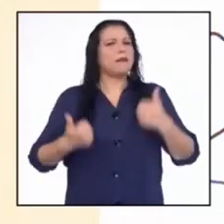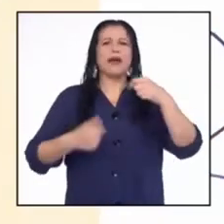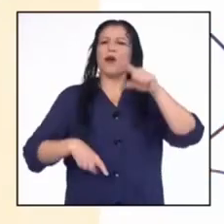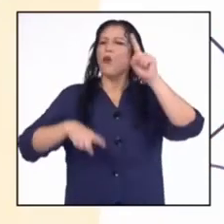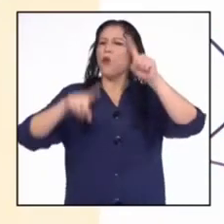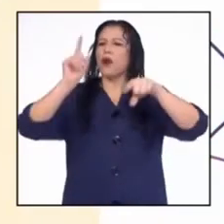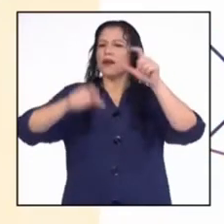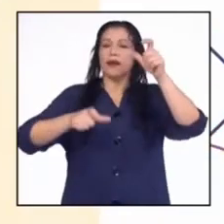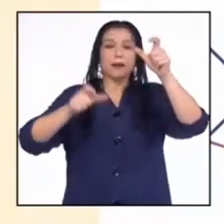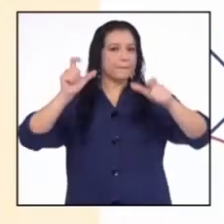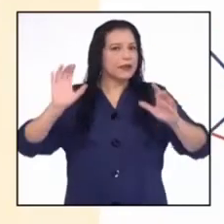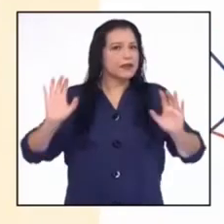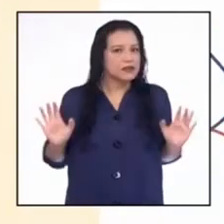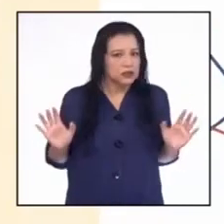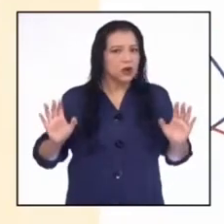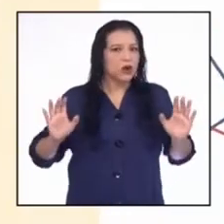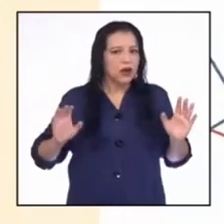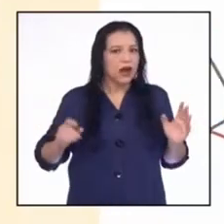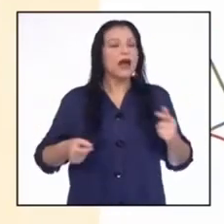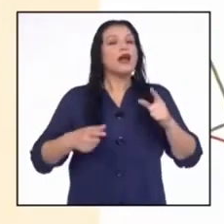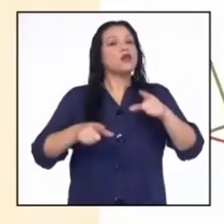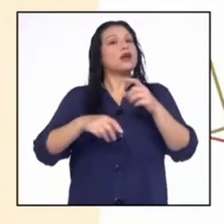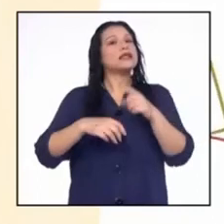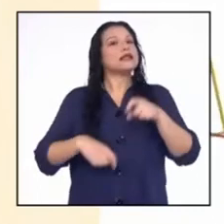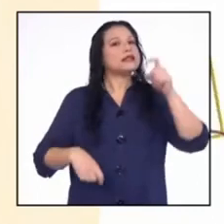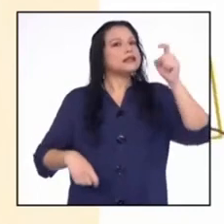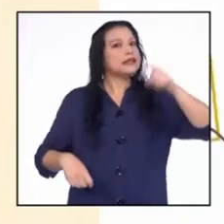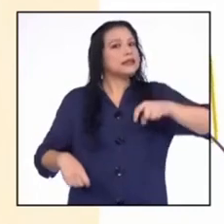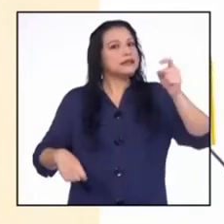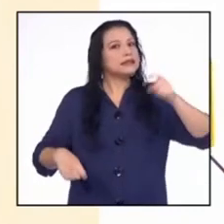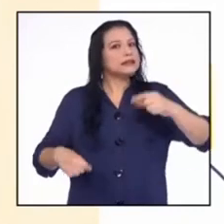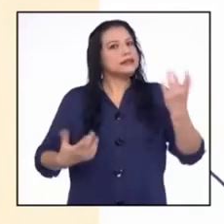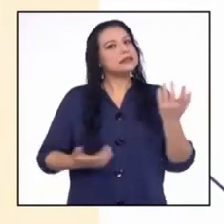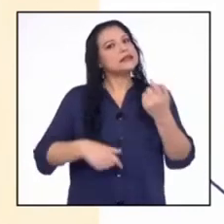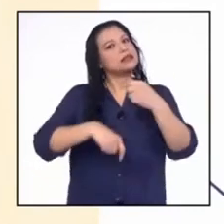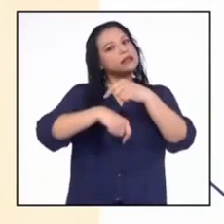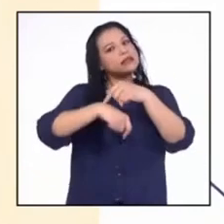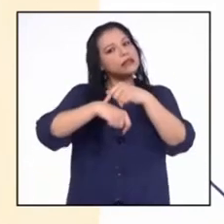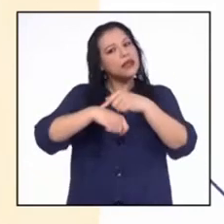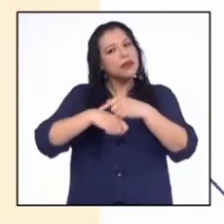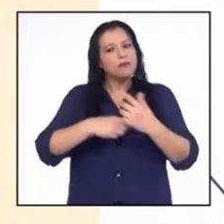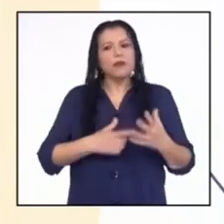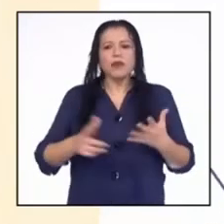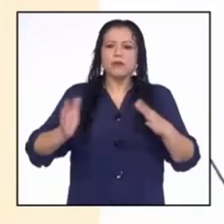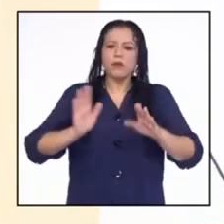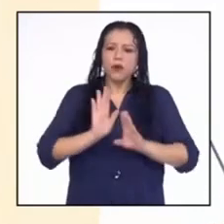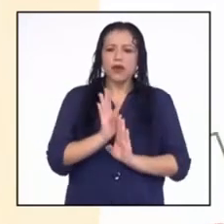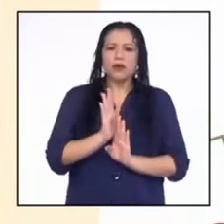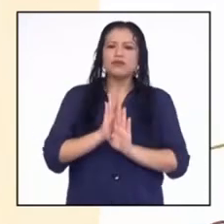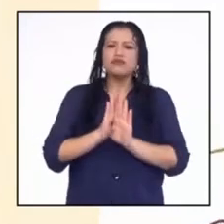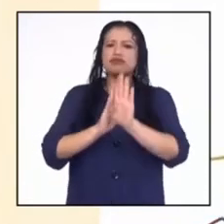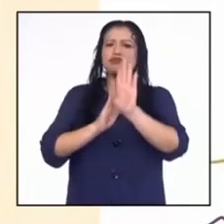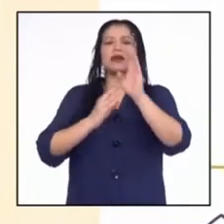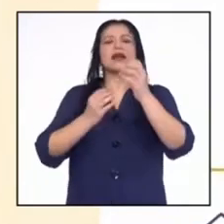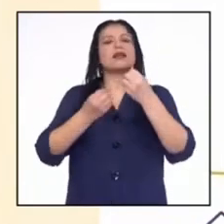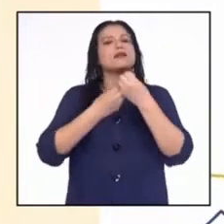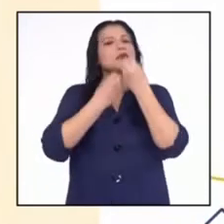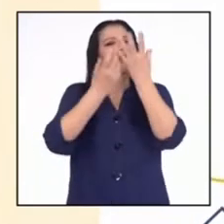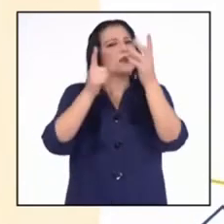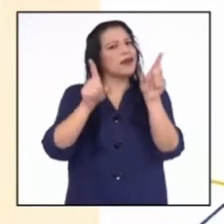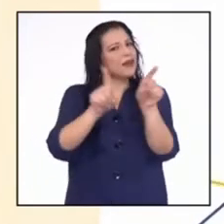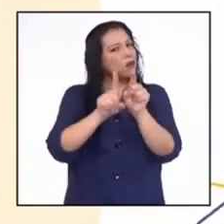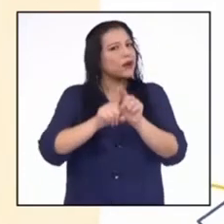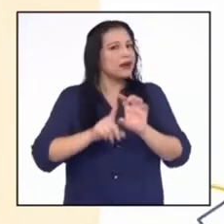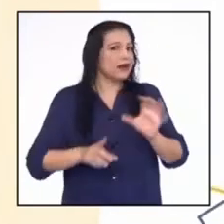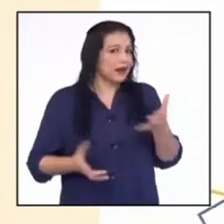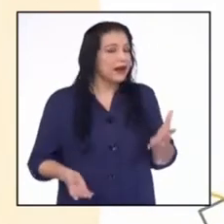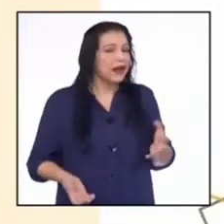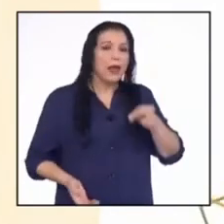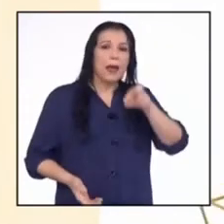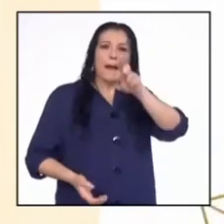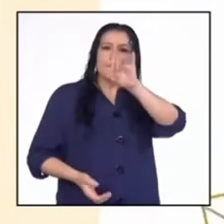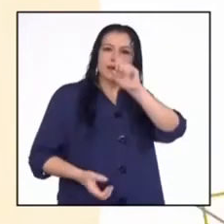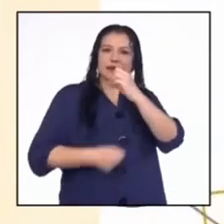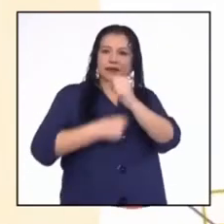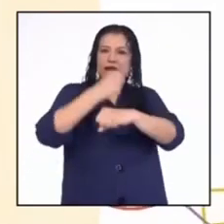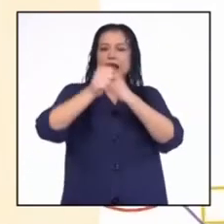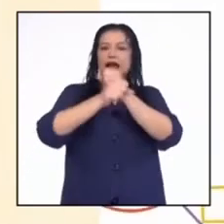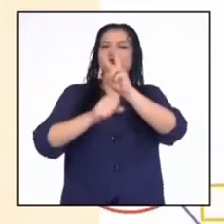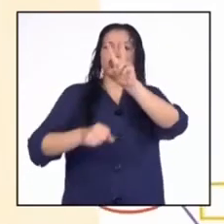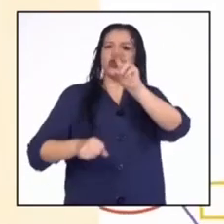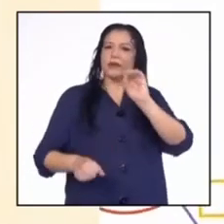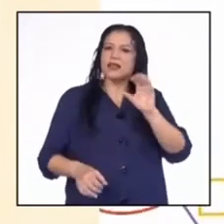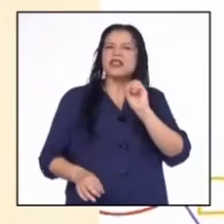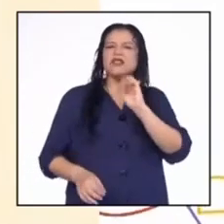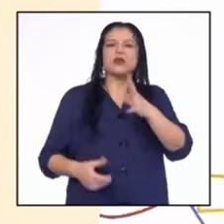cualquier persona durante la que se necesita espacios de desarrollo y de expresión como la radio. PIS